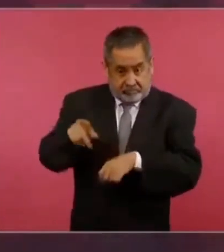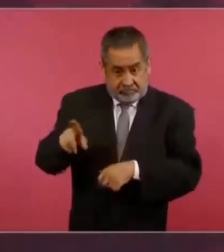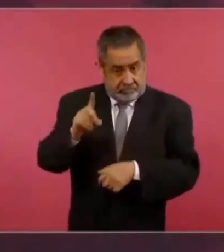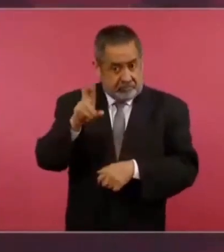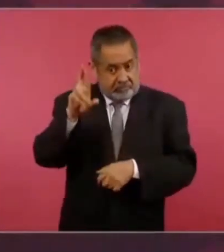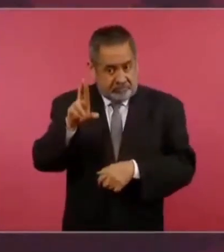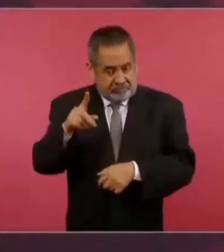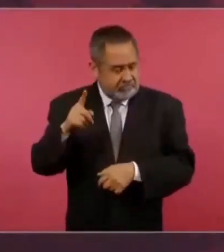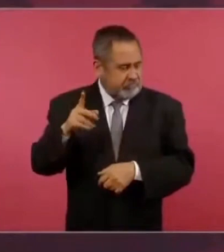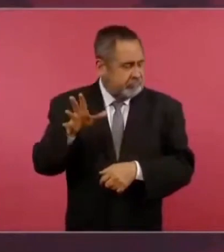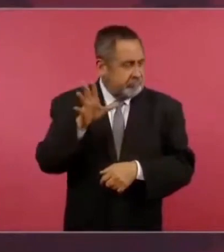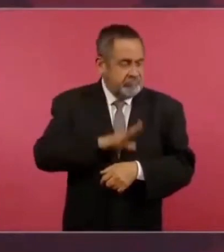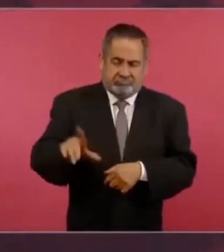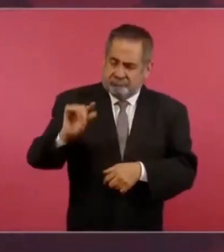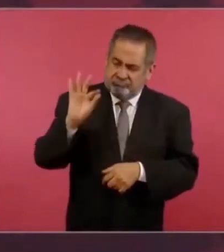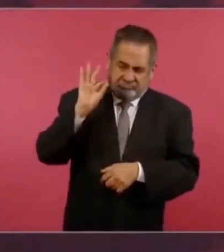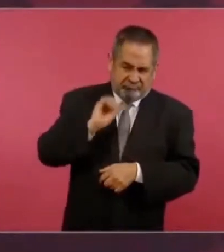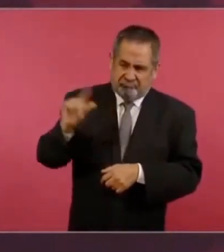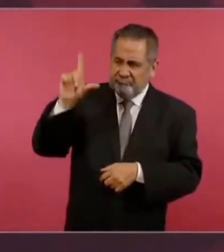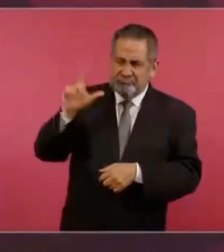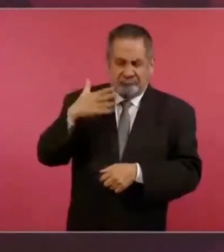de primera y